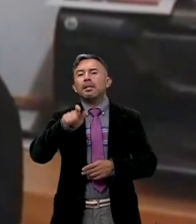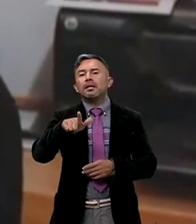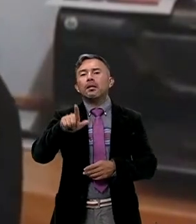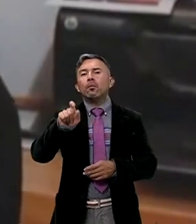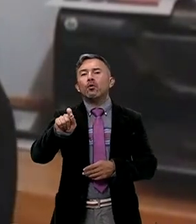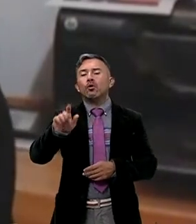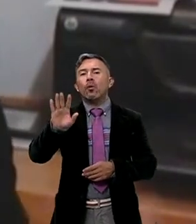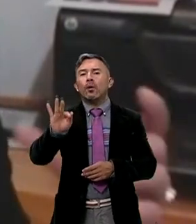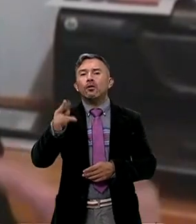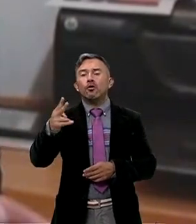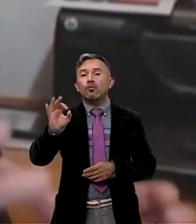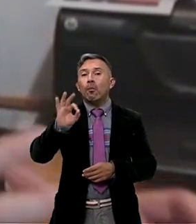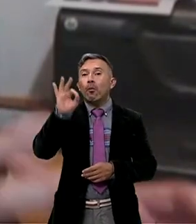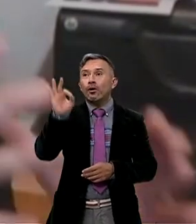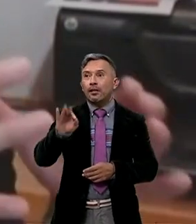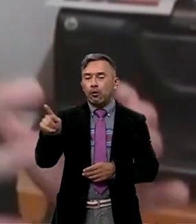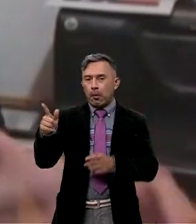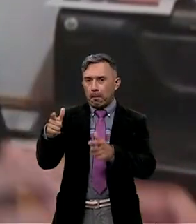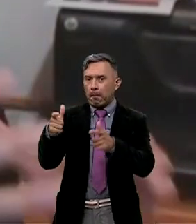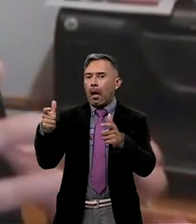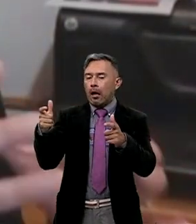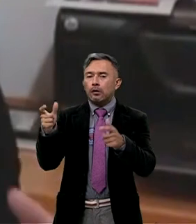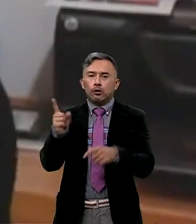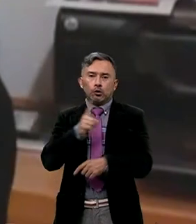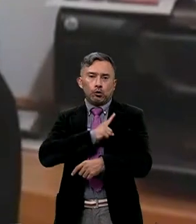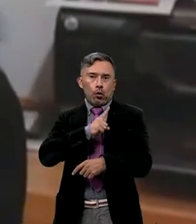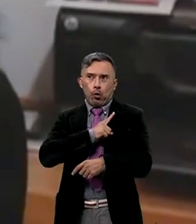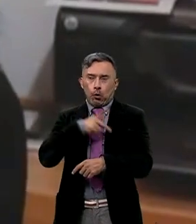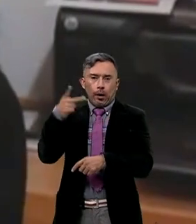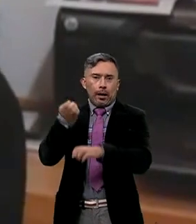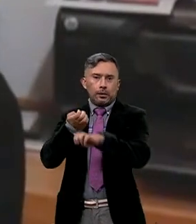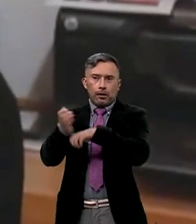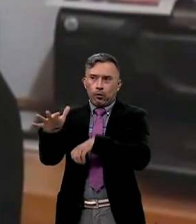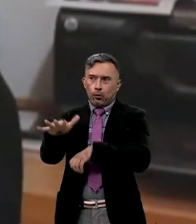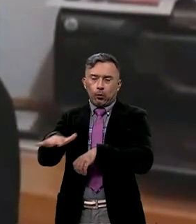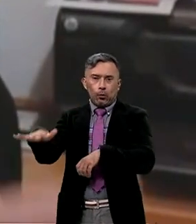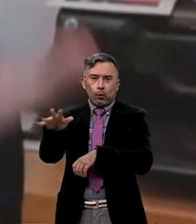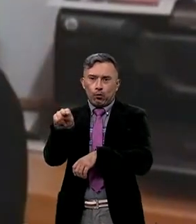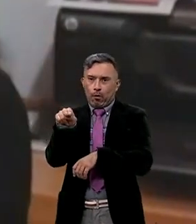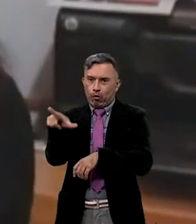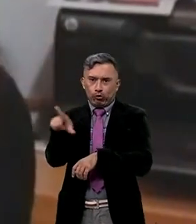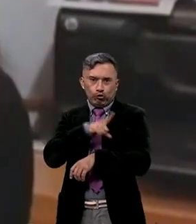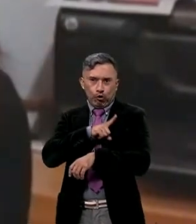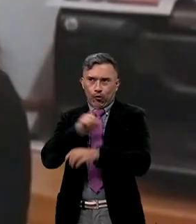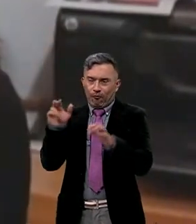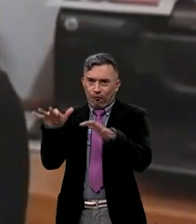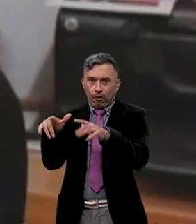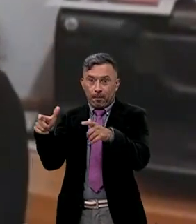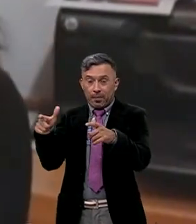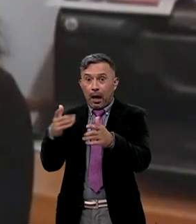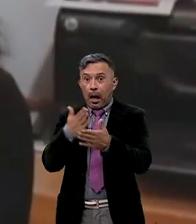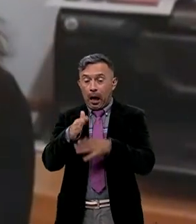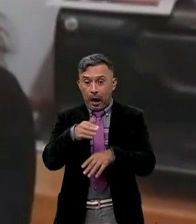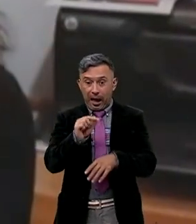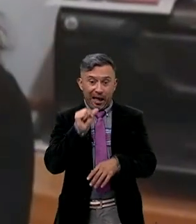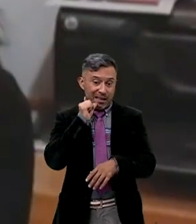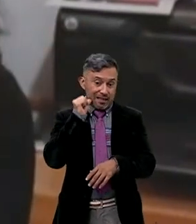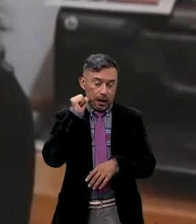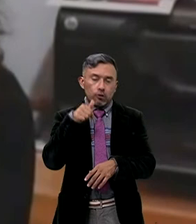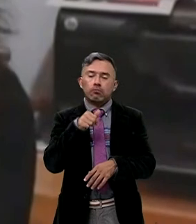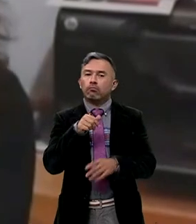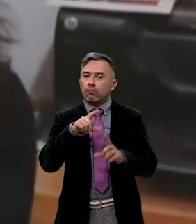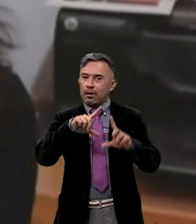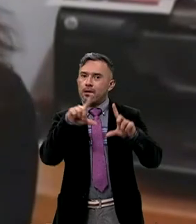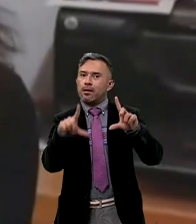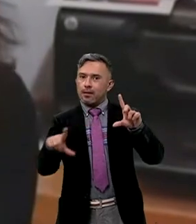ciento de la participación pero solamente a nivel de esa entidad federativa aquí fue a nivel nacional y creo que